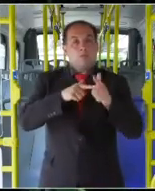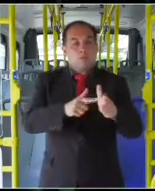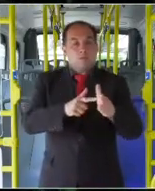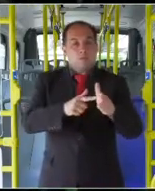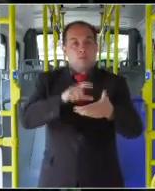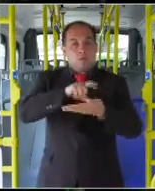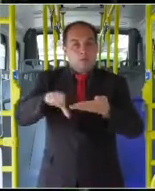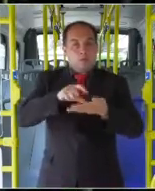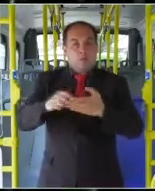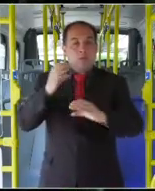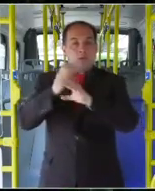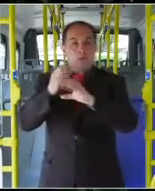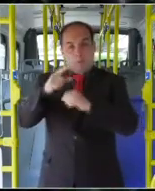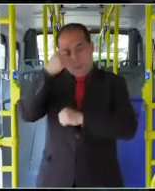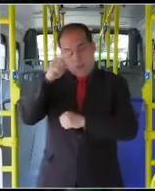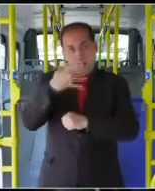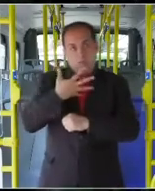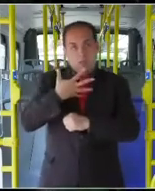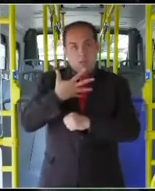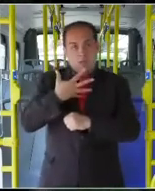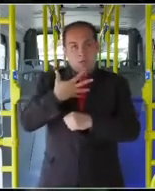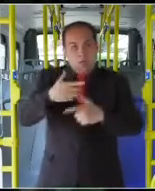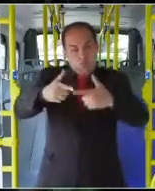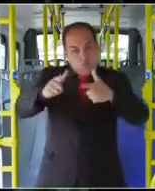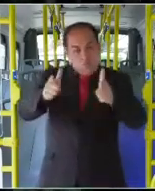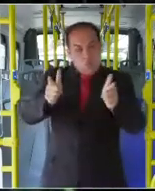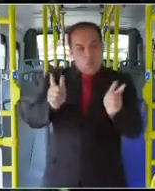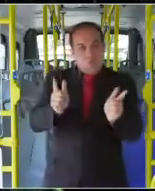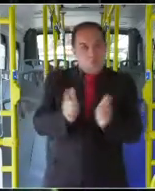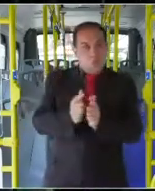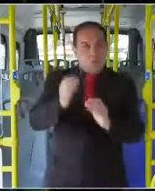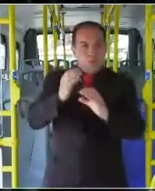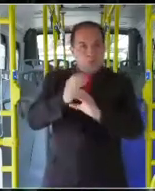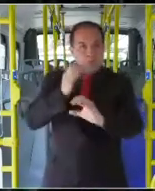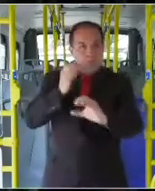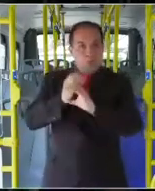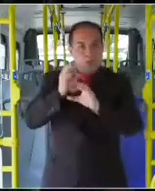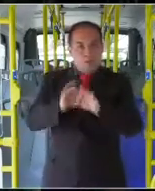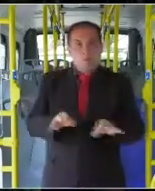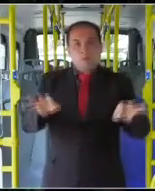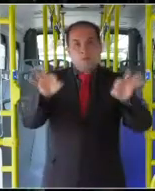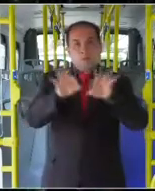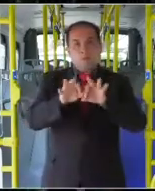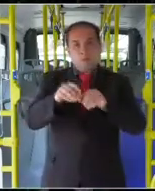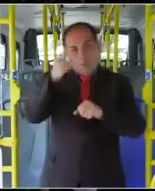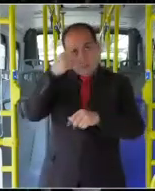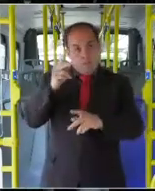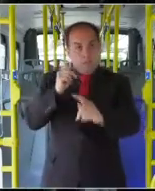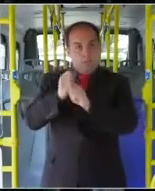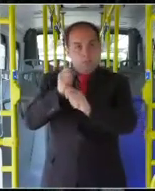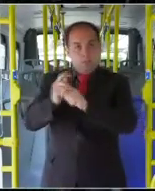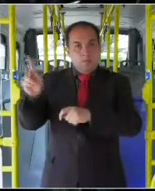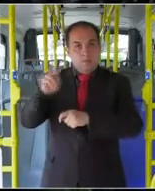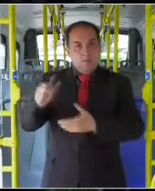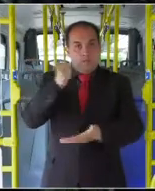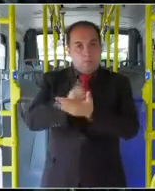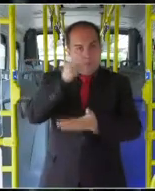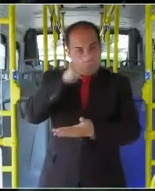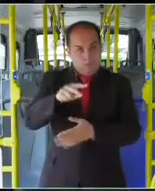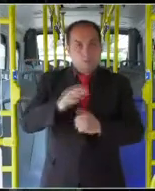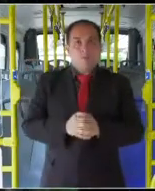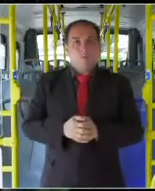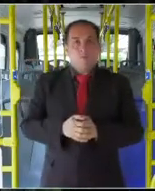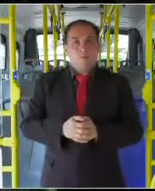adquiriendo autobuses para que sea una flota fundamental como parte sustantiva del transporte público de la Ciudad de